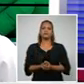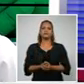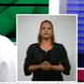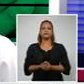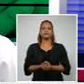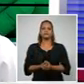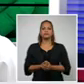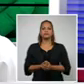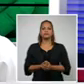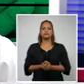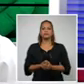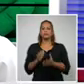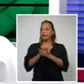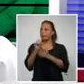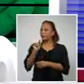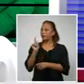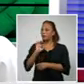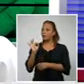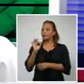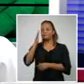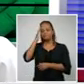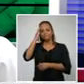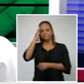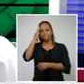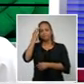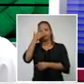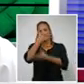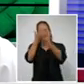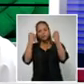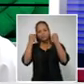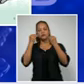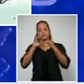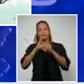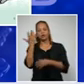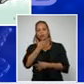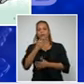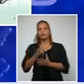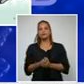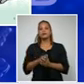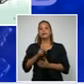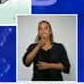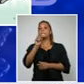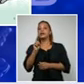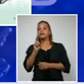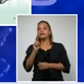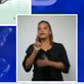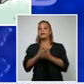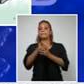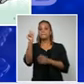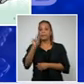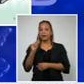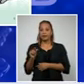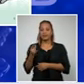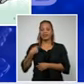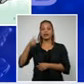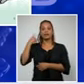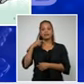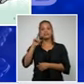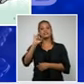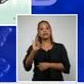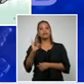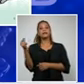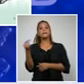Mayabeque tampoco, bien, me disculpan ahí. De Mayabeque 20 casos, ayer 7 menos que la